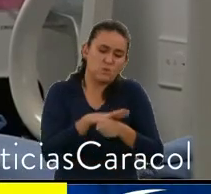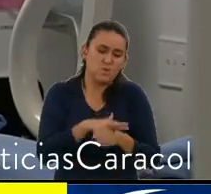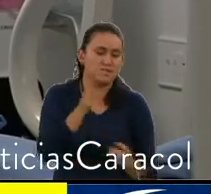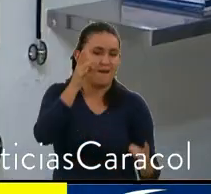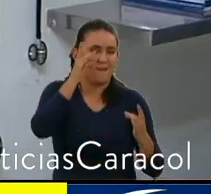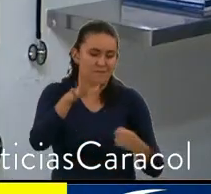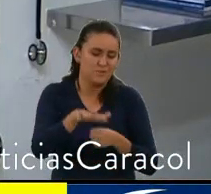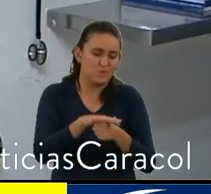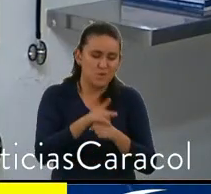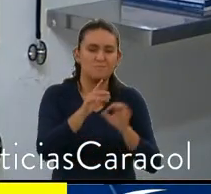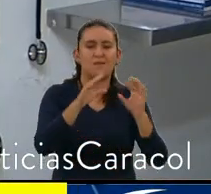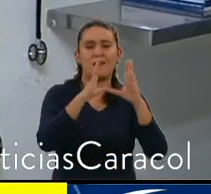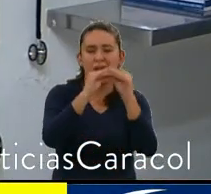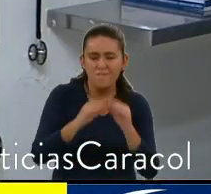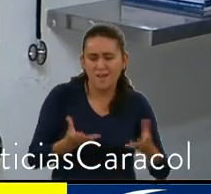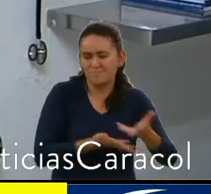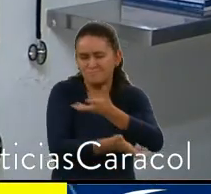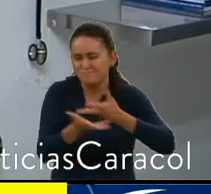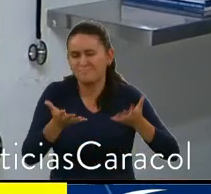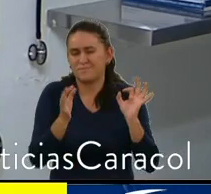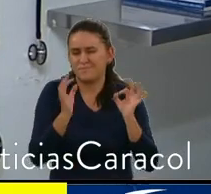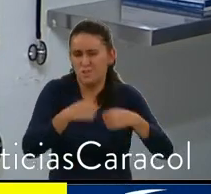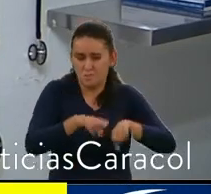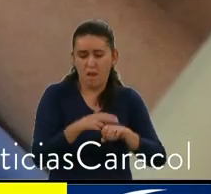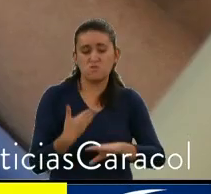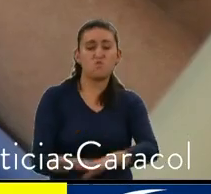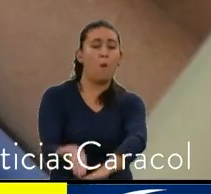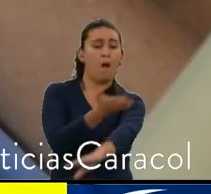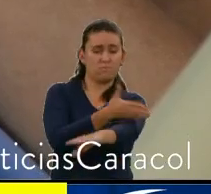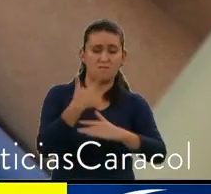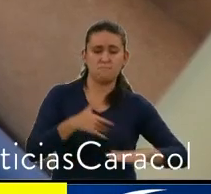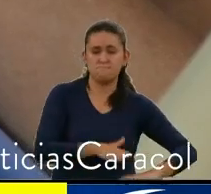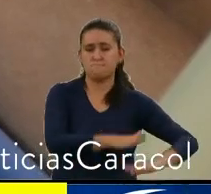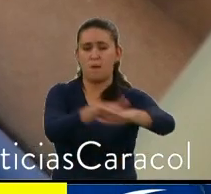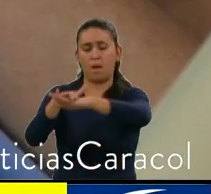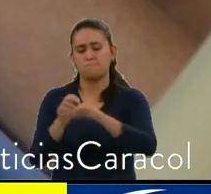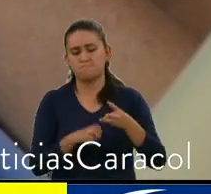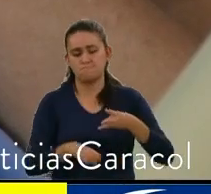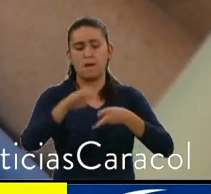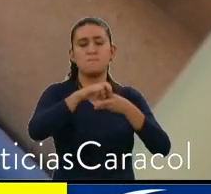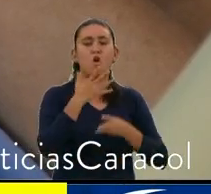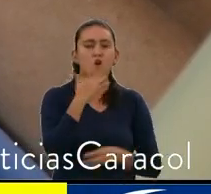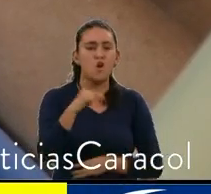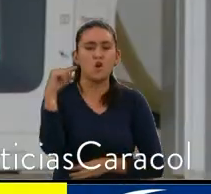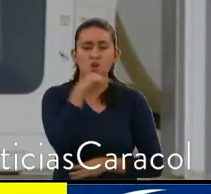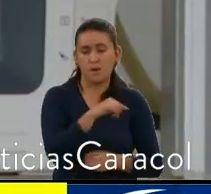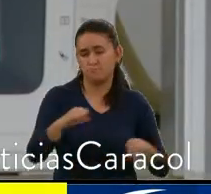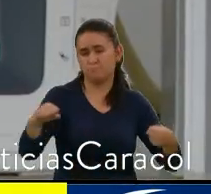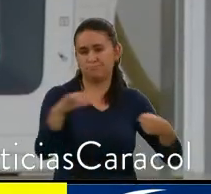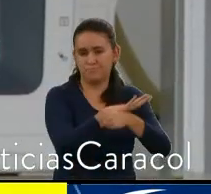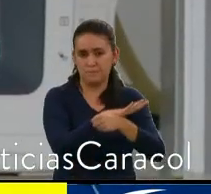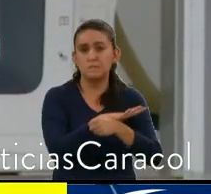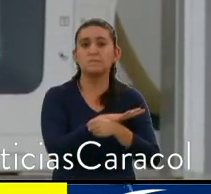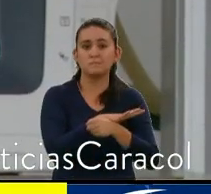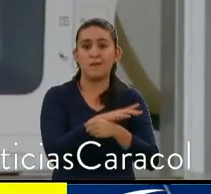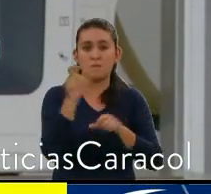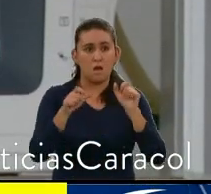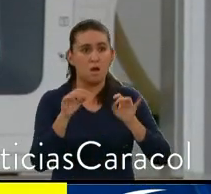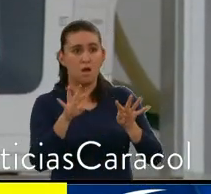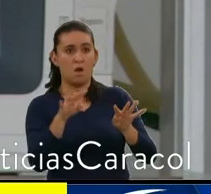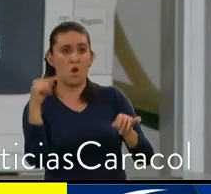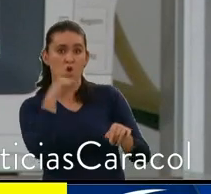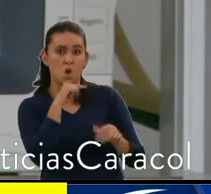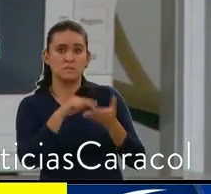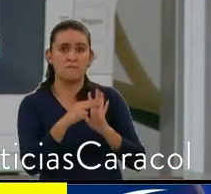complicado, declaramos alerta roja desde mucho antes. Eso ha permitido reducir un poco el número de personas en